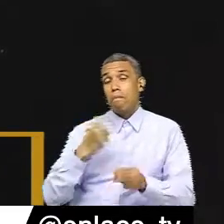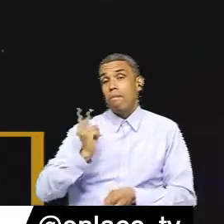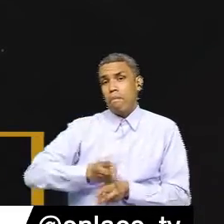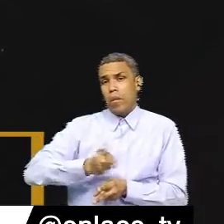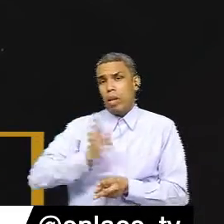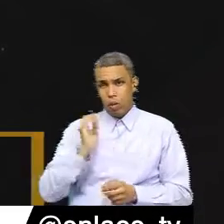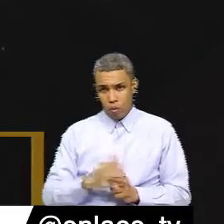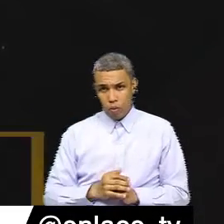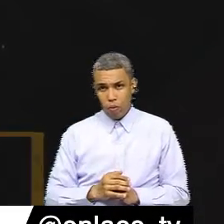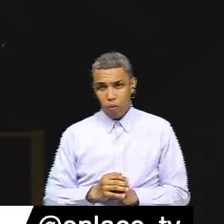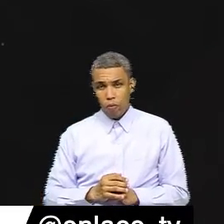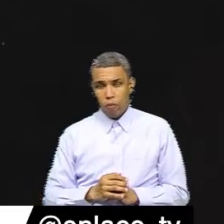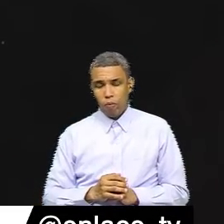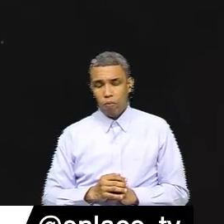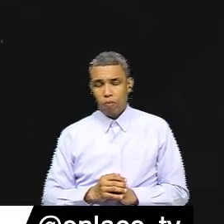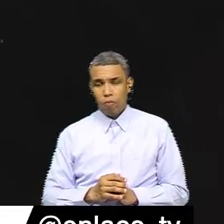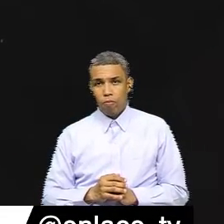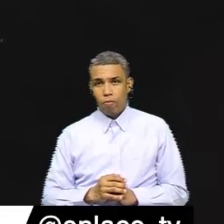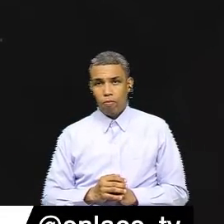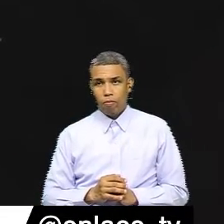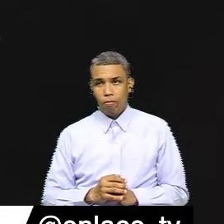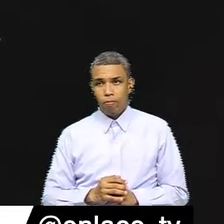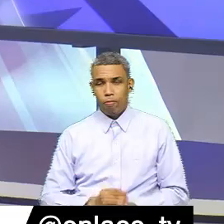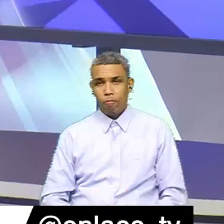conocimiento y el respectivo procedimiento